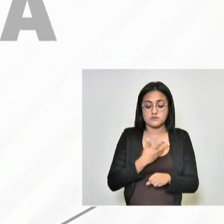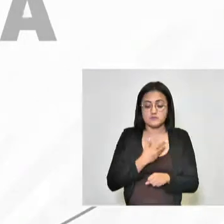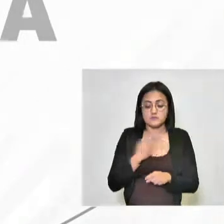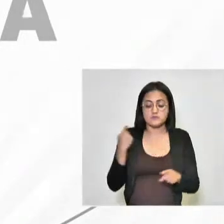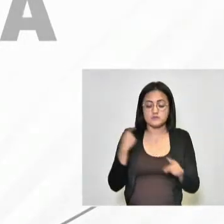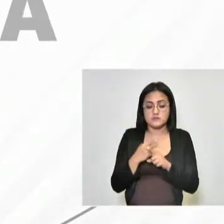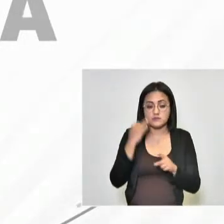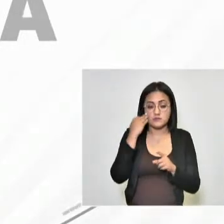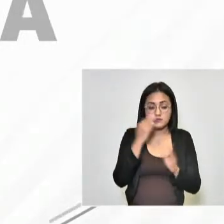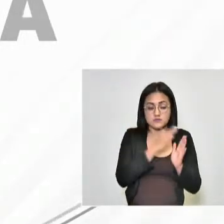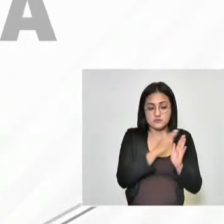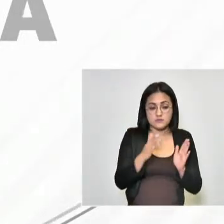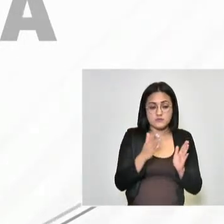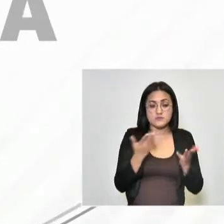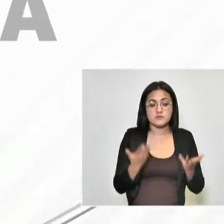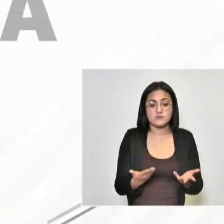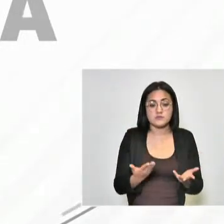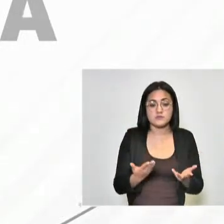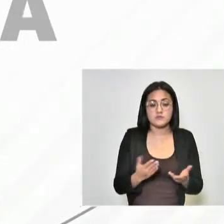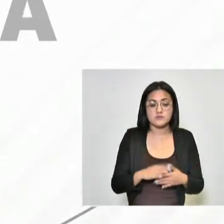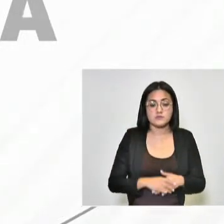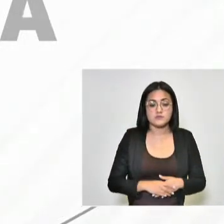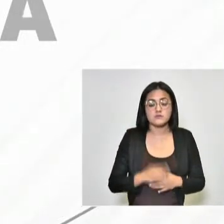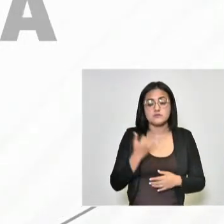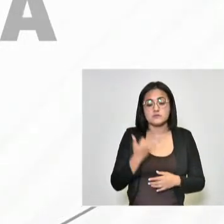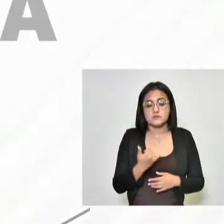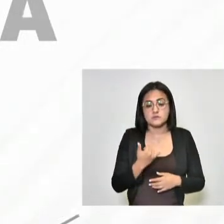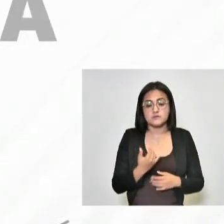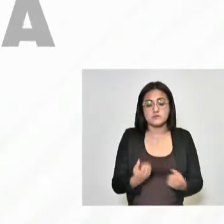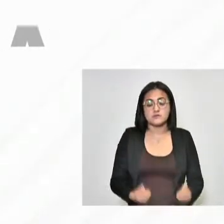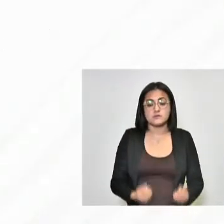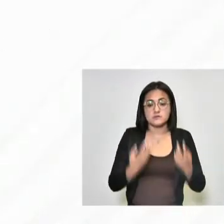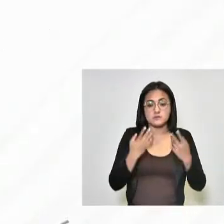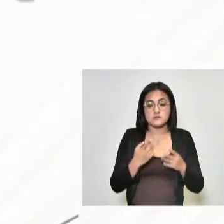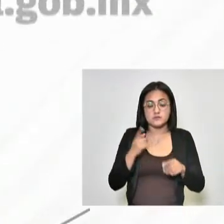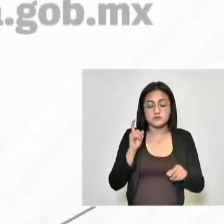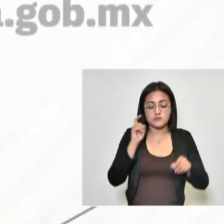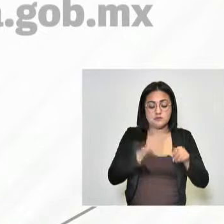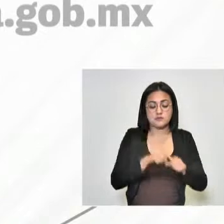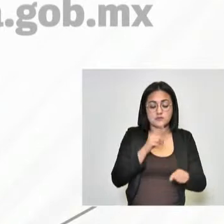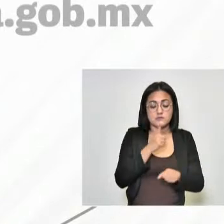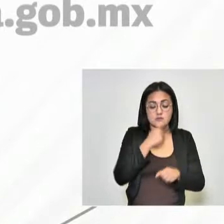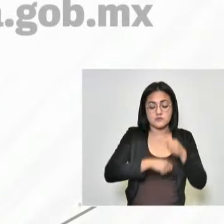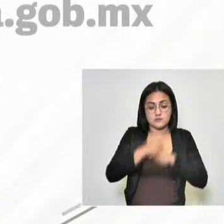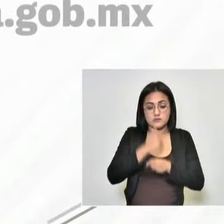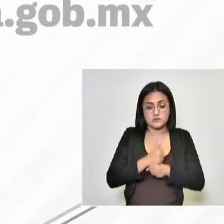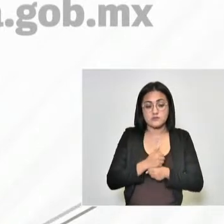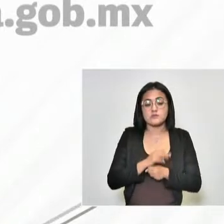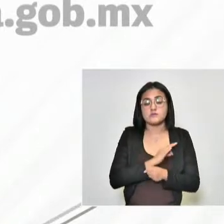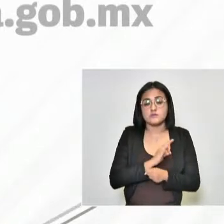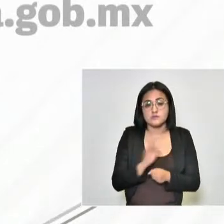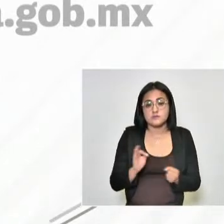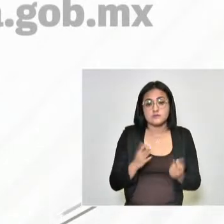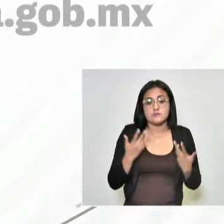esta temporada? ¿Y cuántos se registraron el año pasado? Y de ser